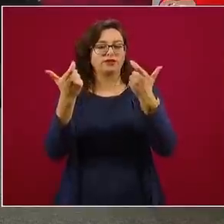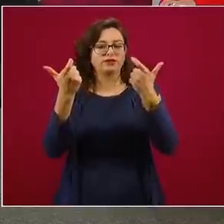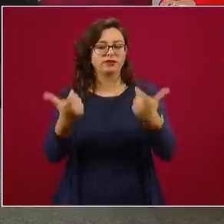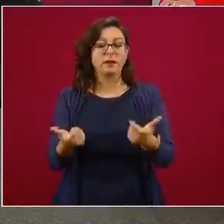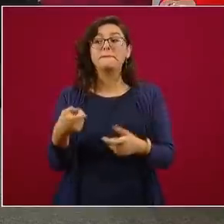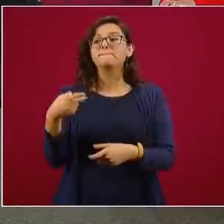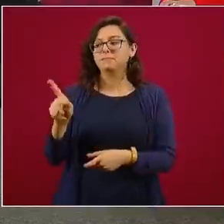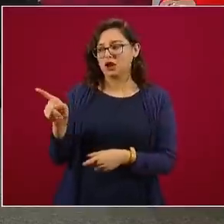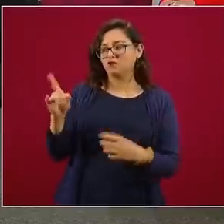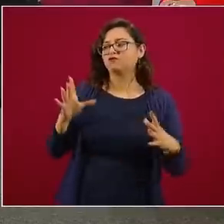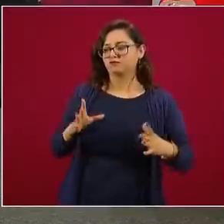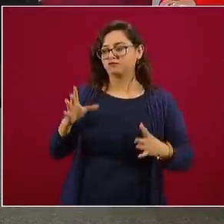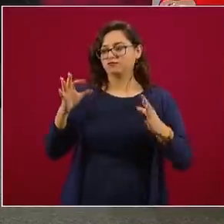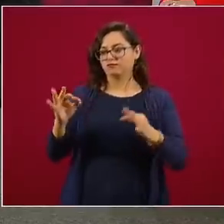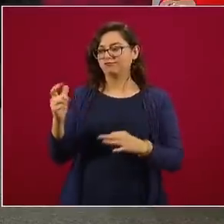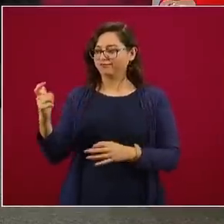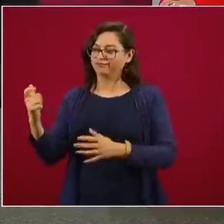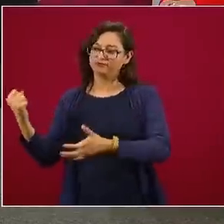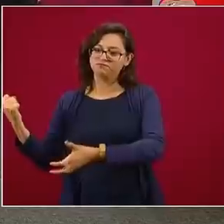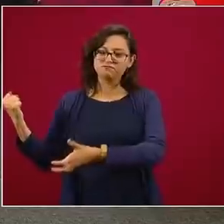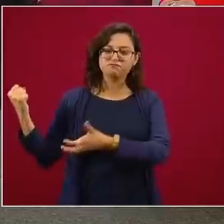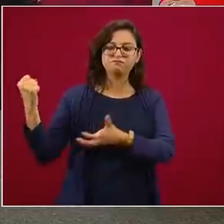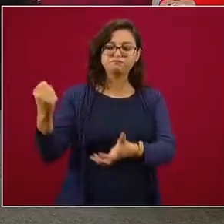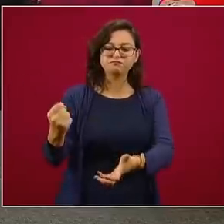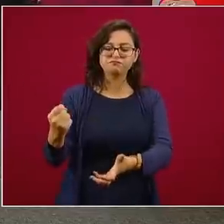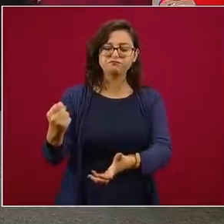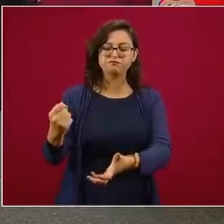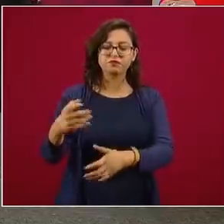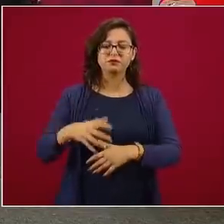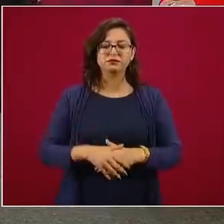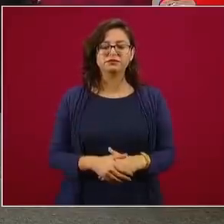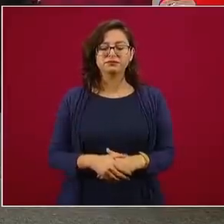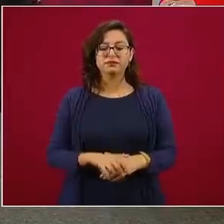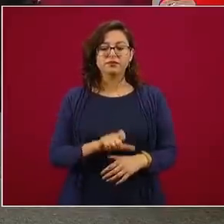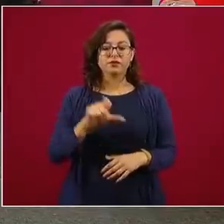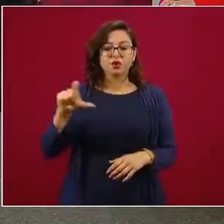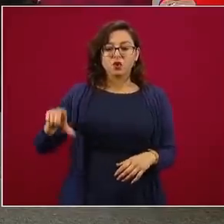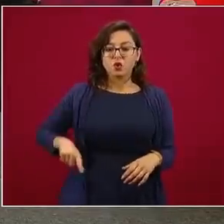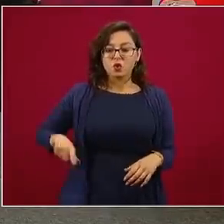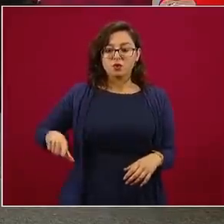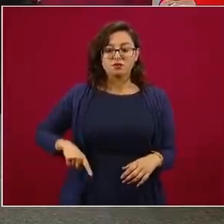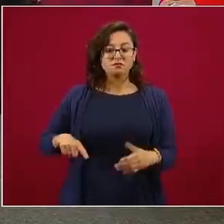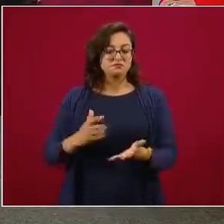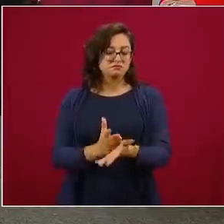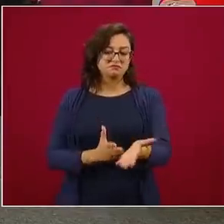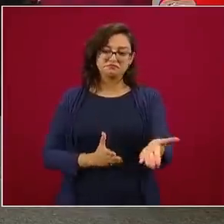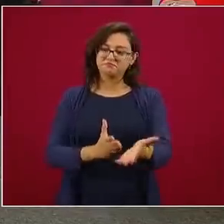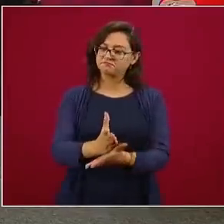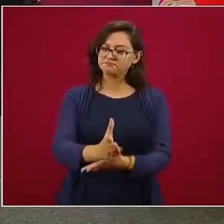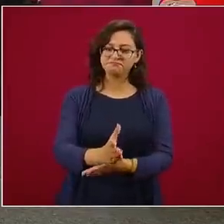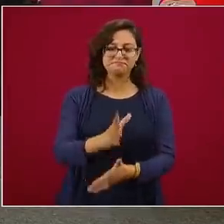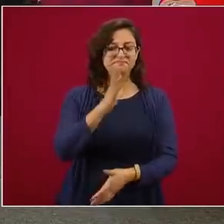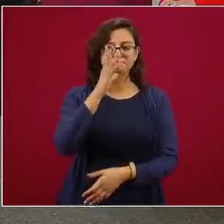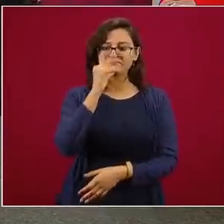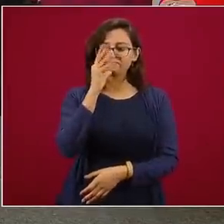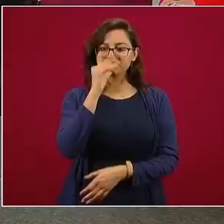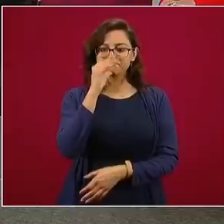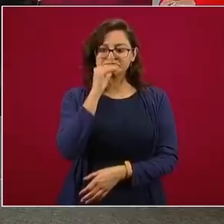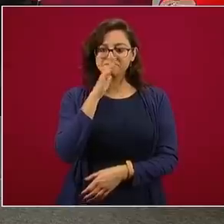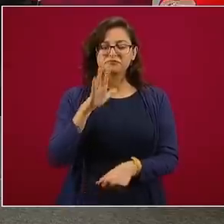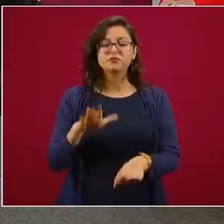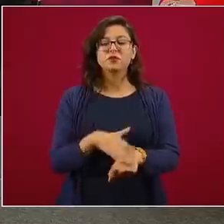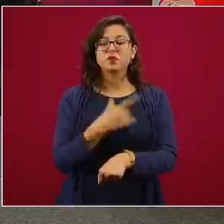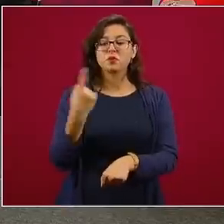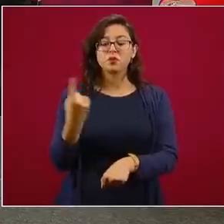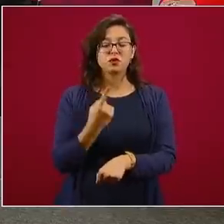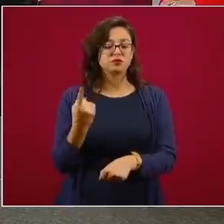de la fundación, porque no pueden intervenir gobiernos, dado de que no tiene